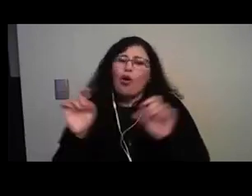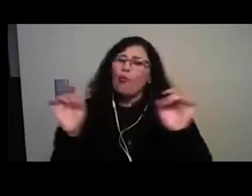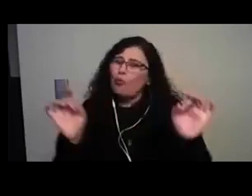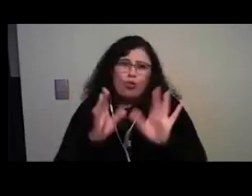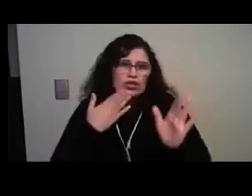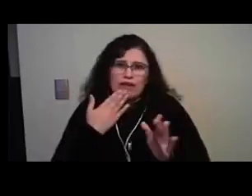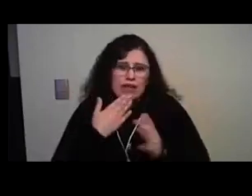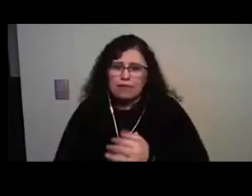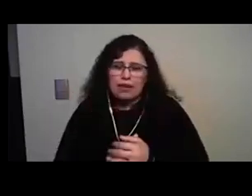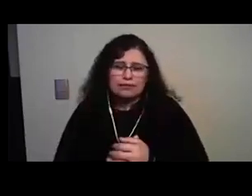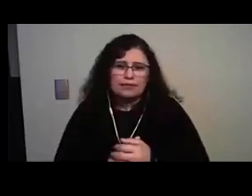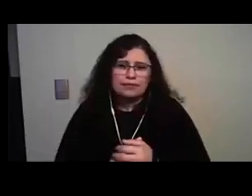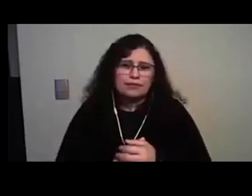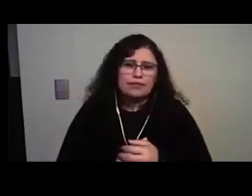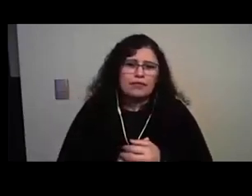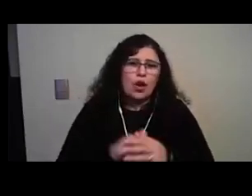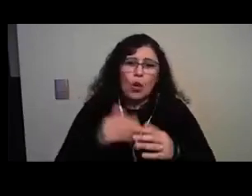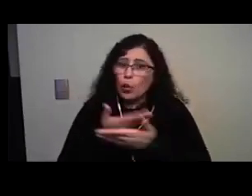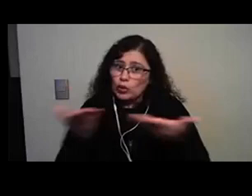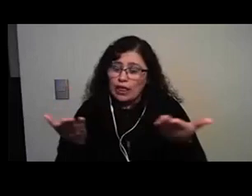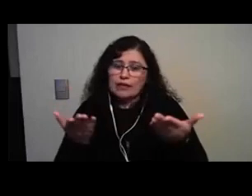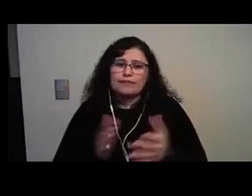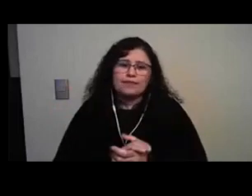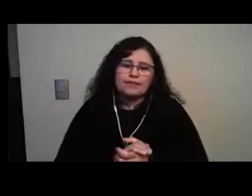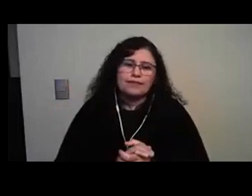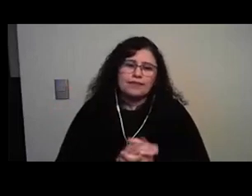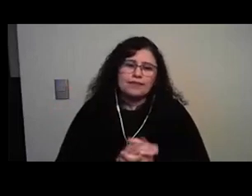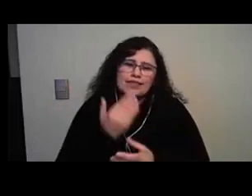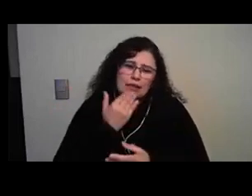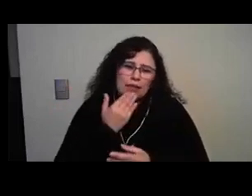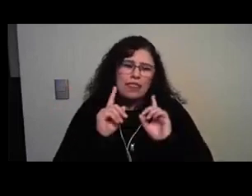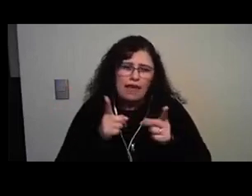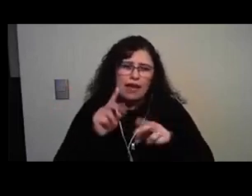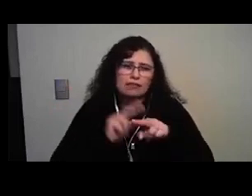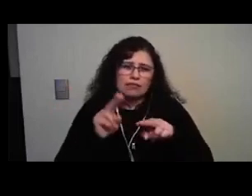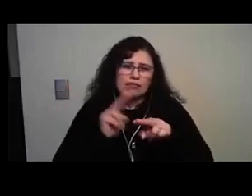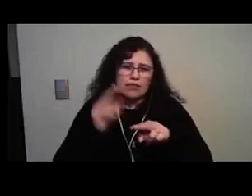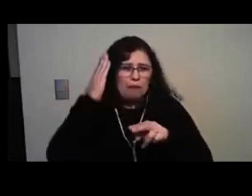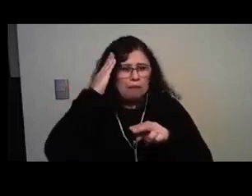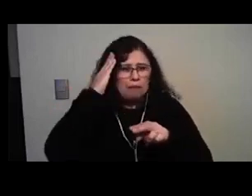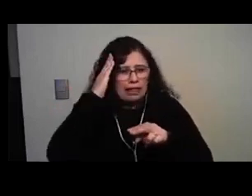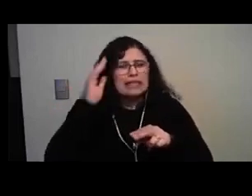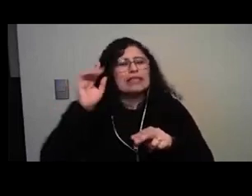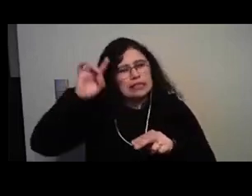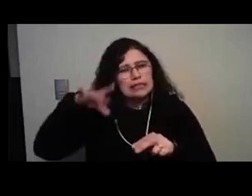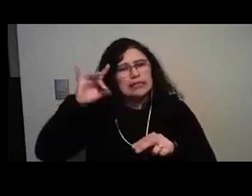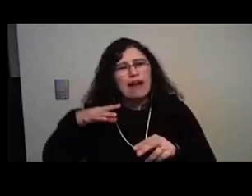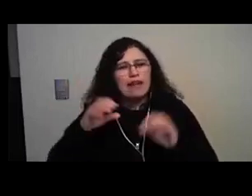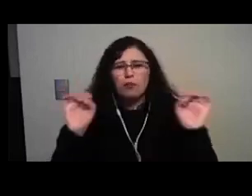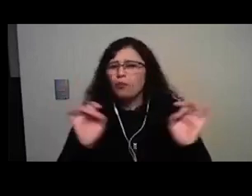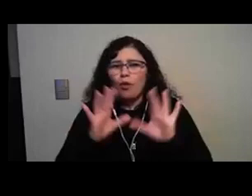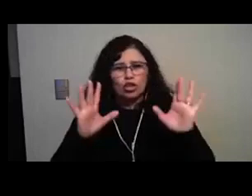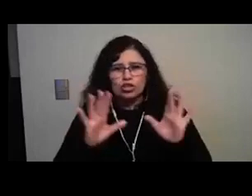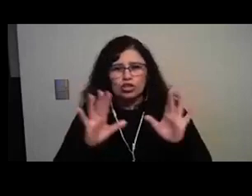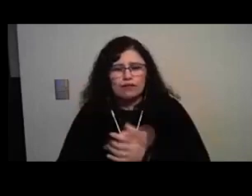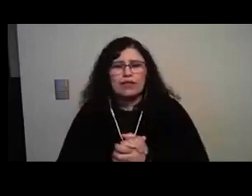y por supuesto ustedes para eso también tienen que estar preparados, pues ya, porque está dentro de las posibilidades, especialmente en